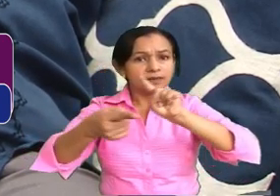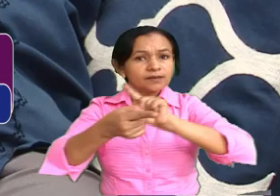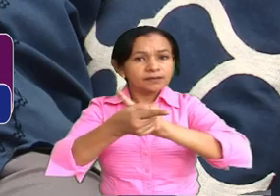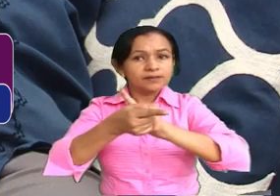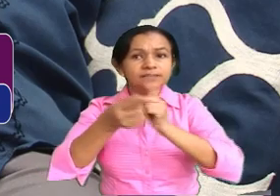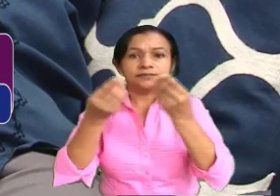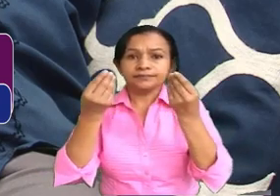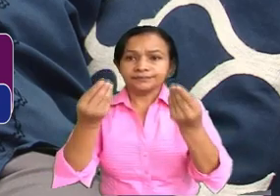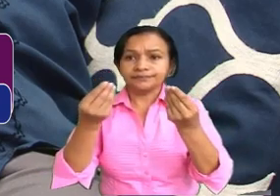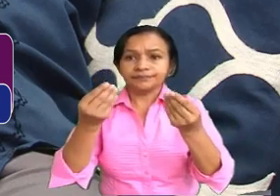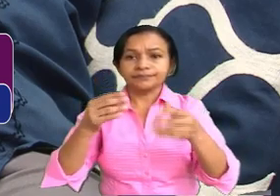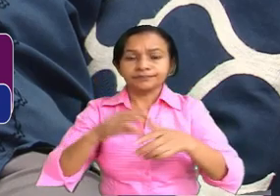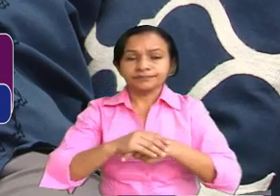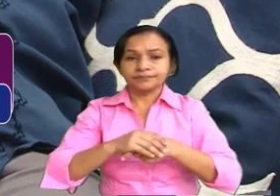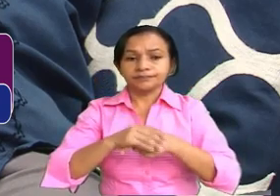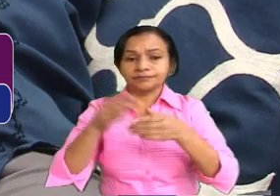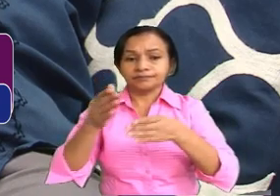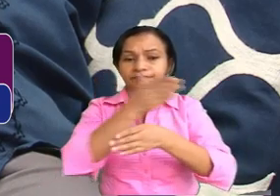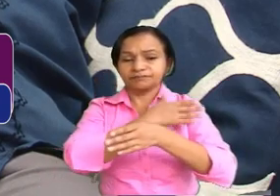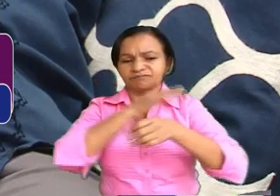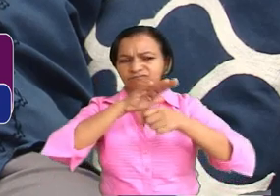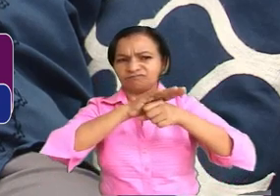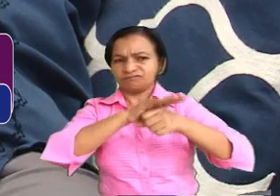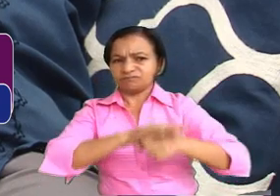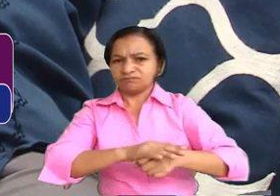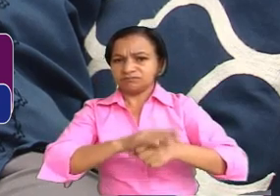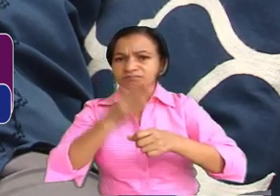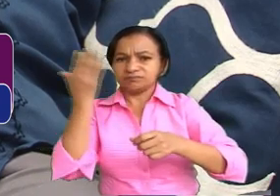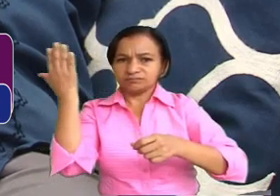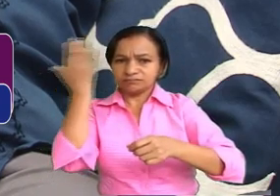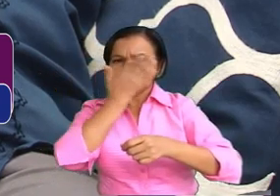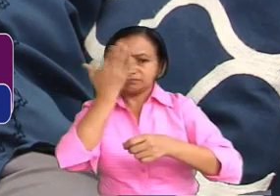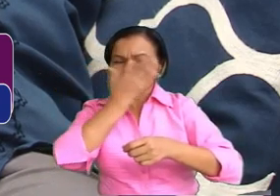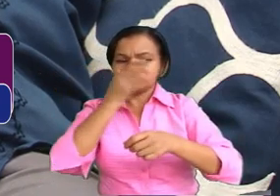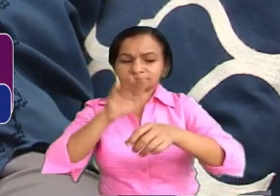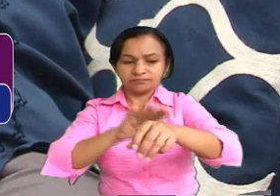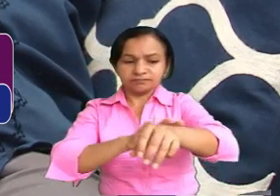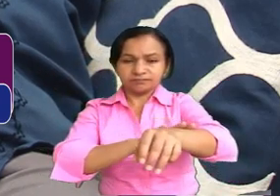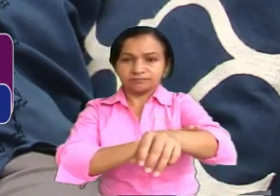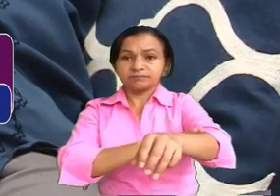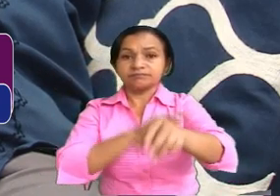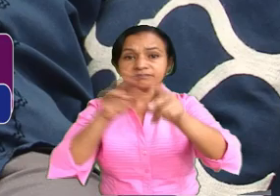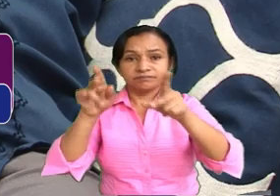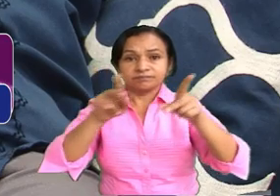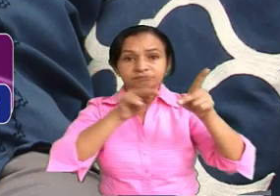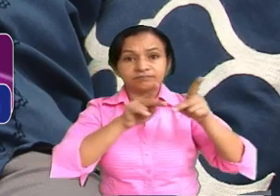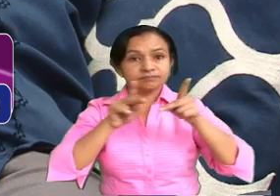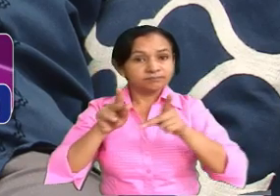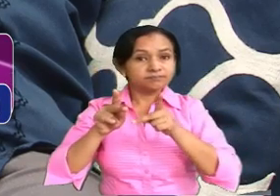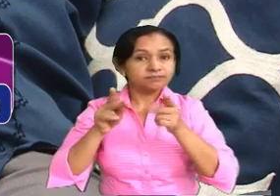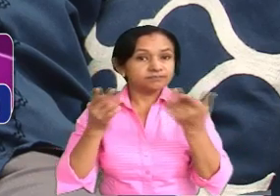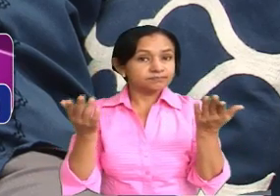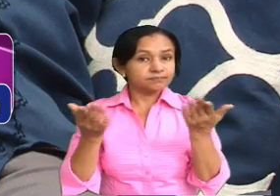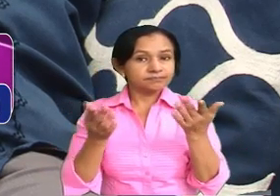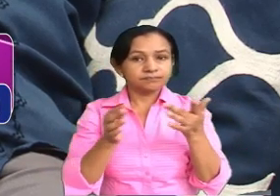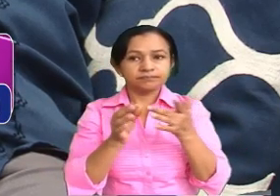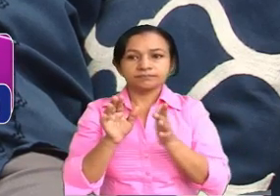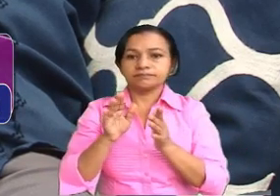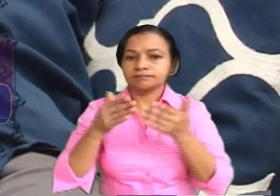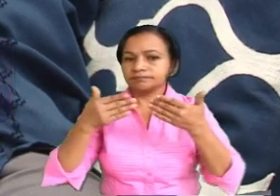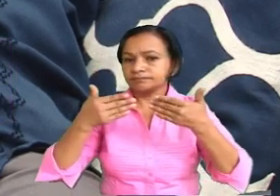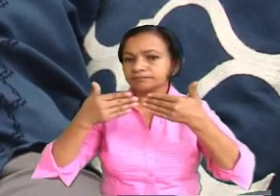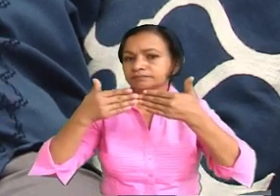esa discriminación racial del color de la piel. especialmente cuando le